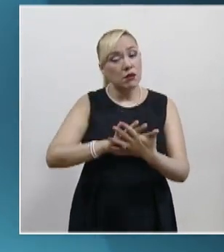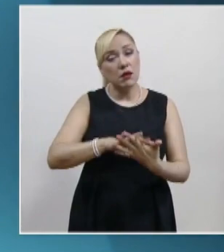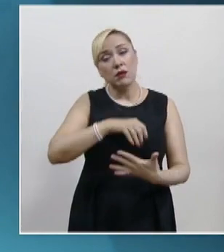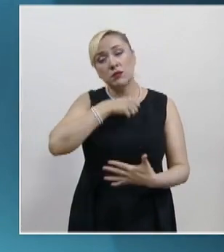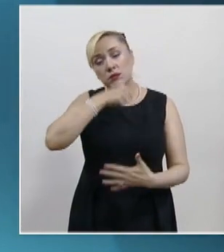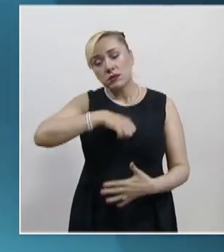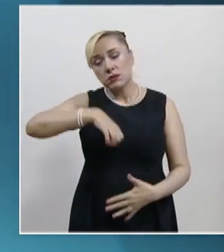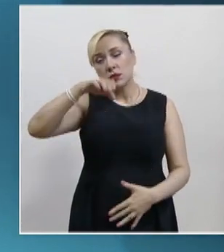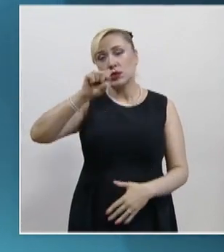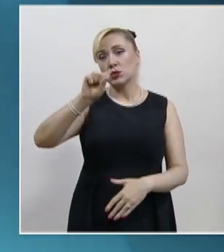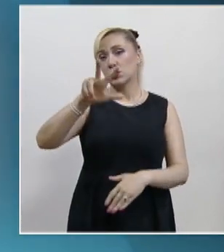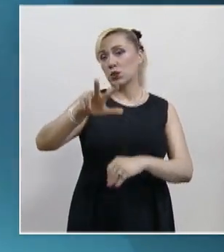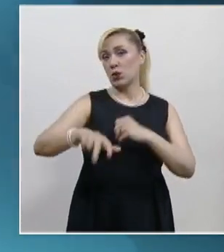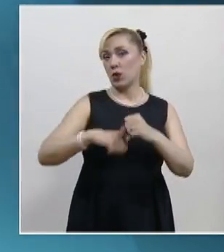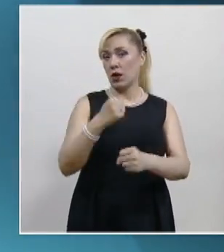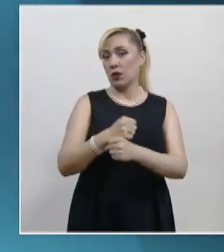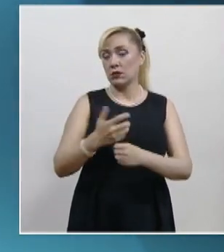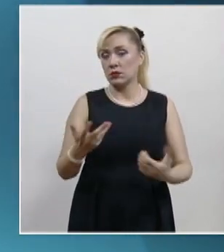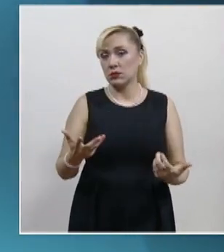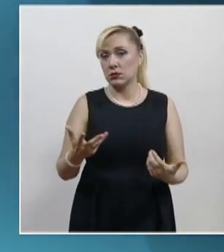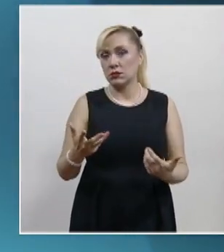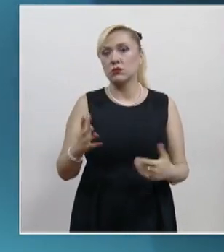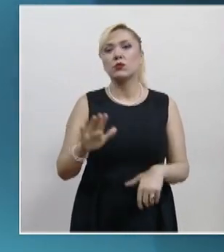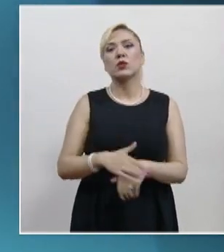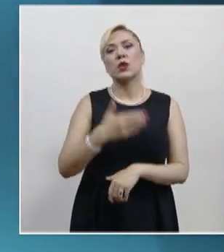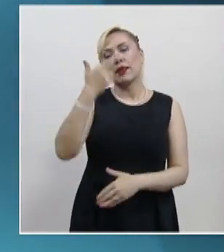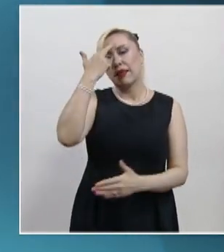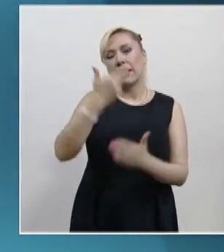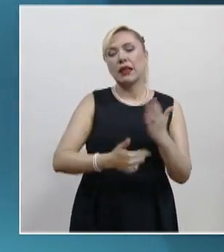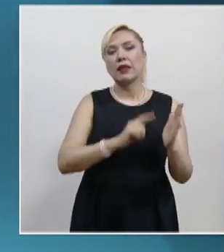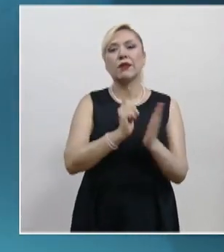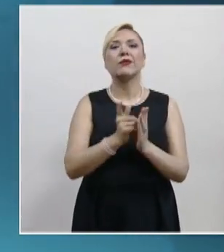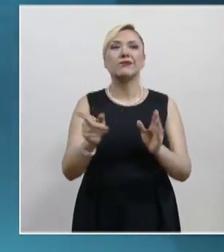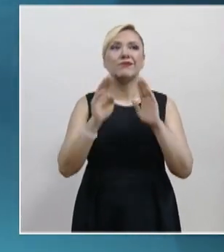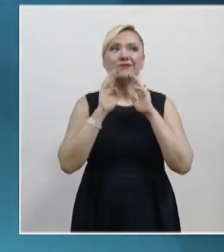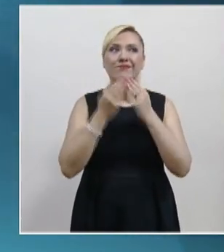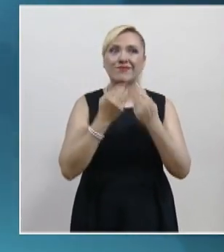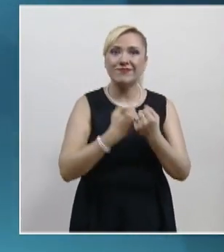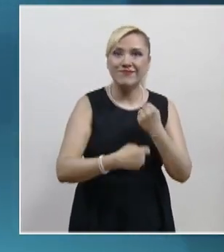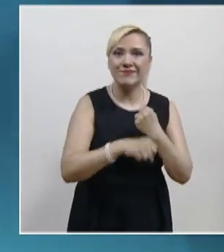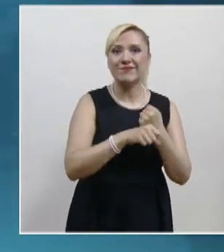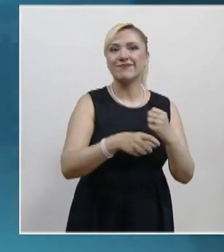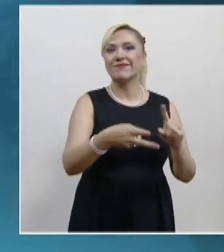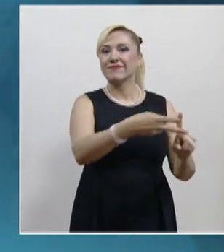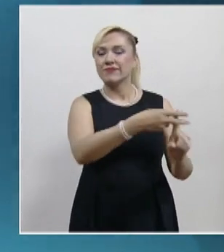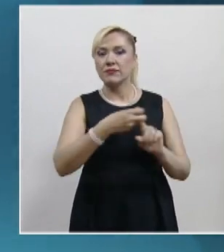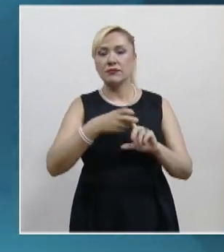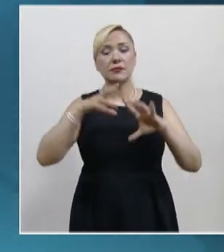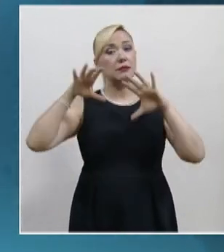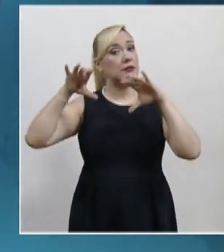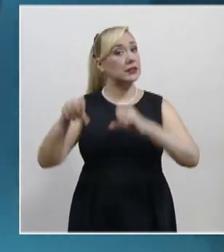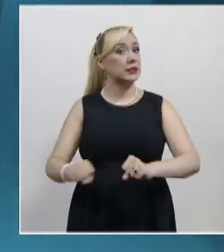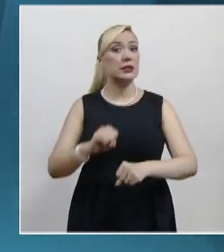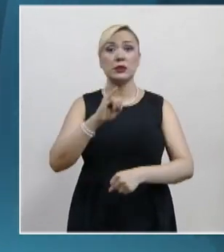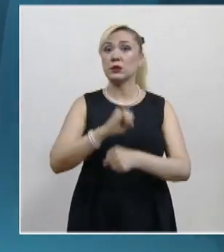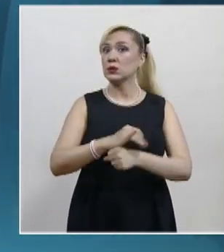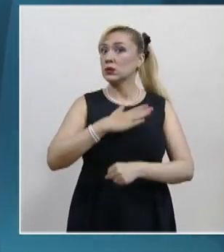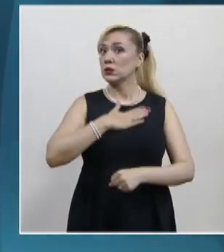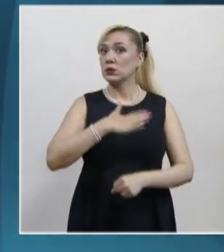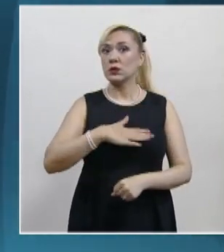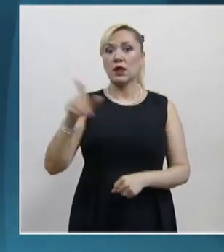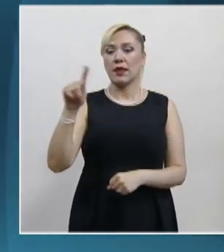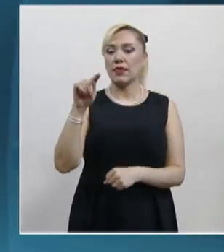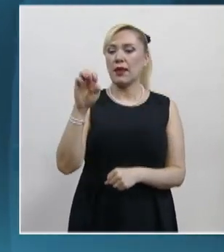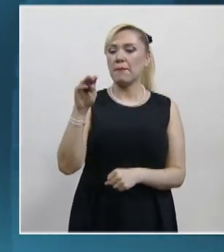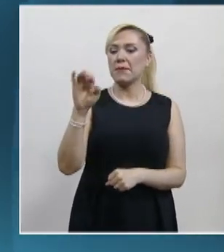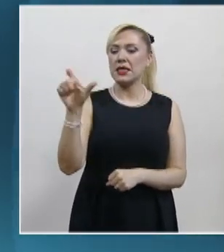mayor de 68 años, quien es procesado por los delitos de delincuencia organizada y secuestro. Fue detenido de manera arbitraria en Temixco,